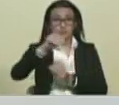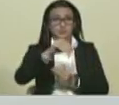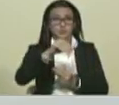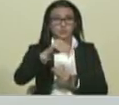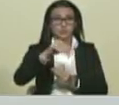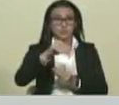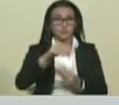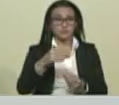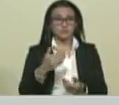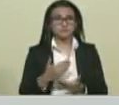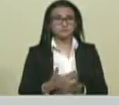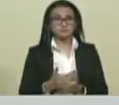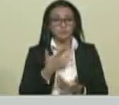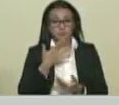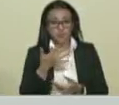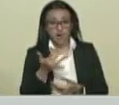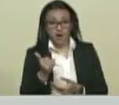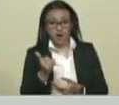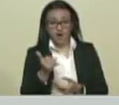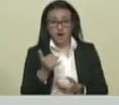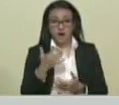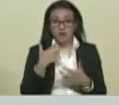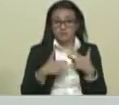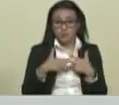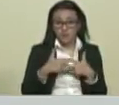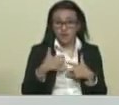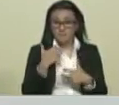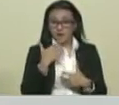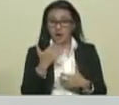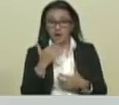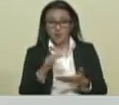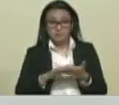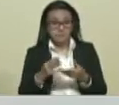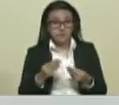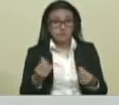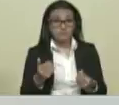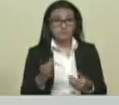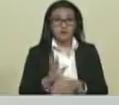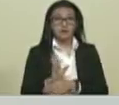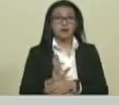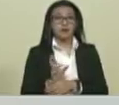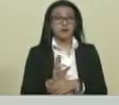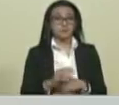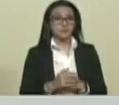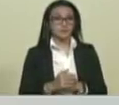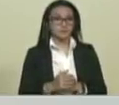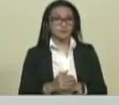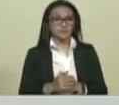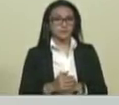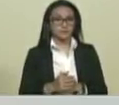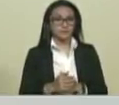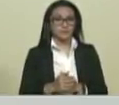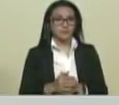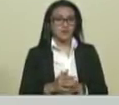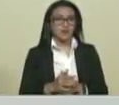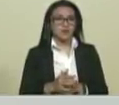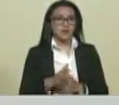han presentado. Si se ha presentado algún problema, se ha resuelto inmediatamente. No tenemos aquí